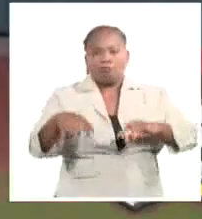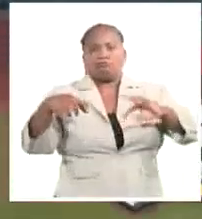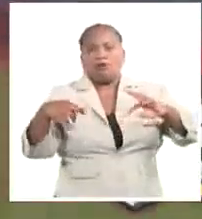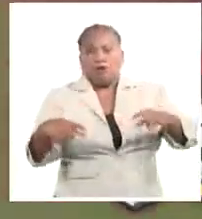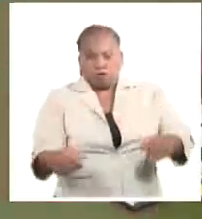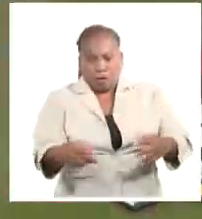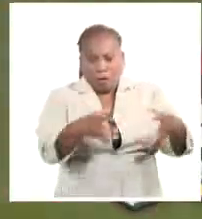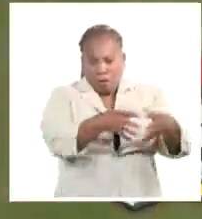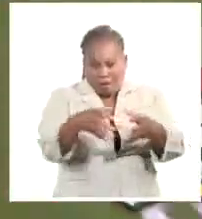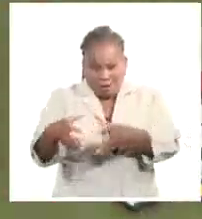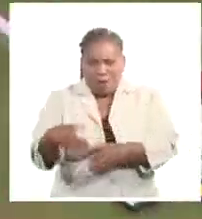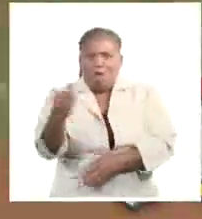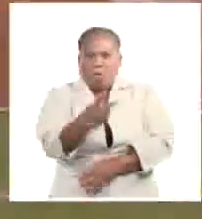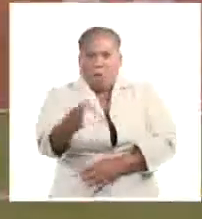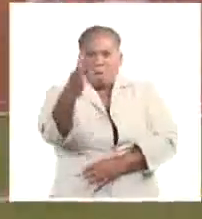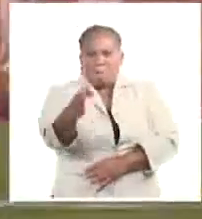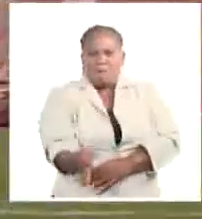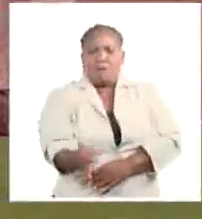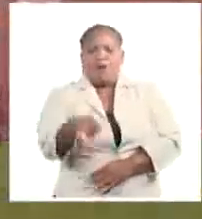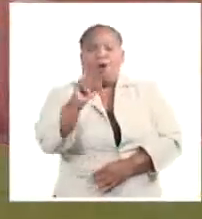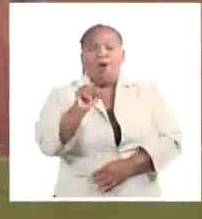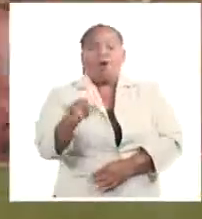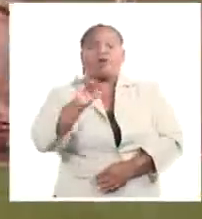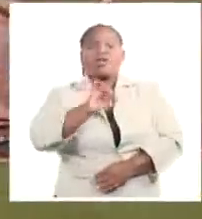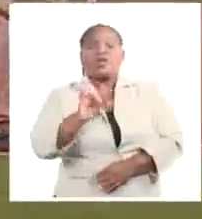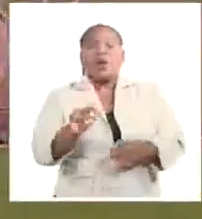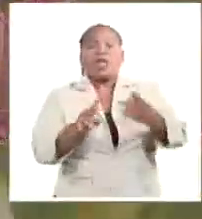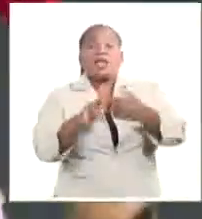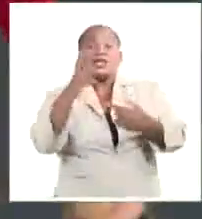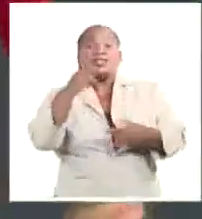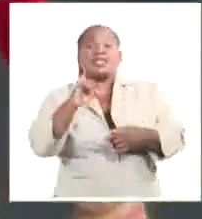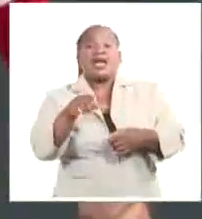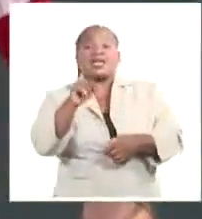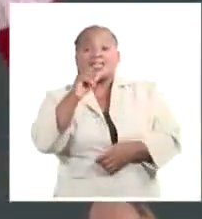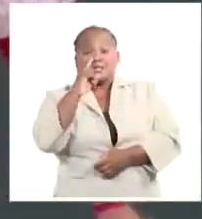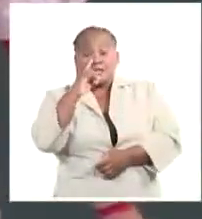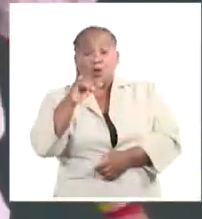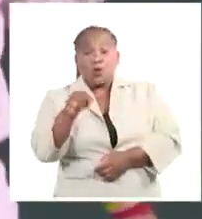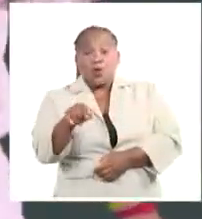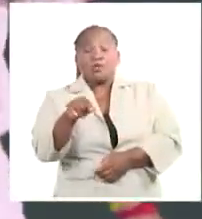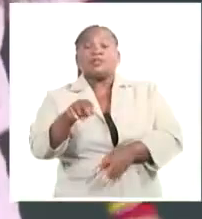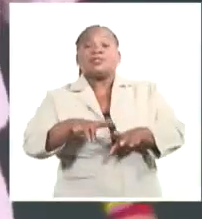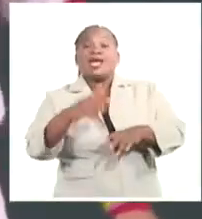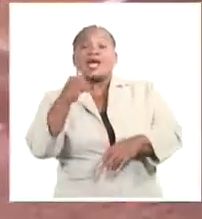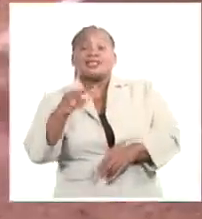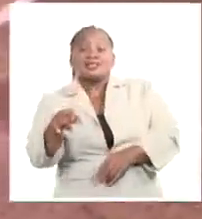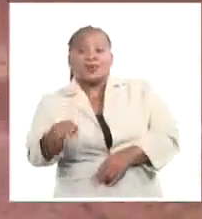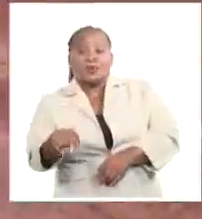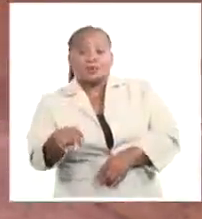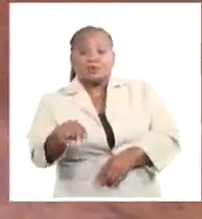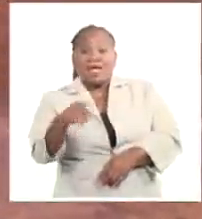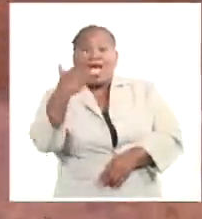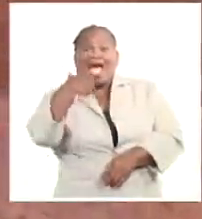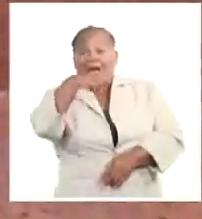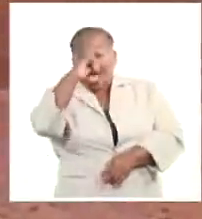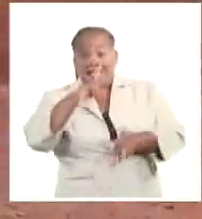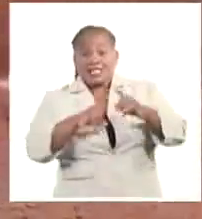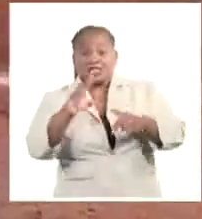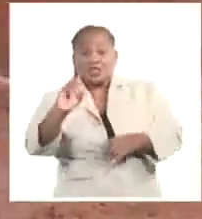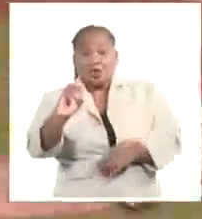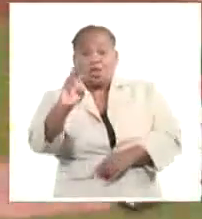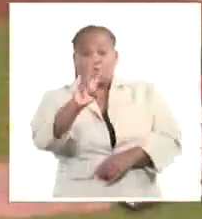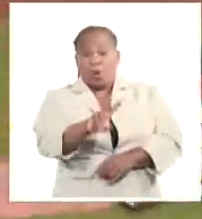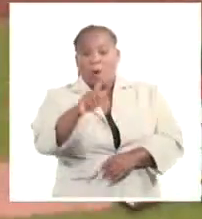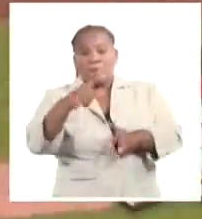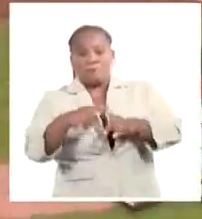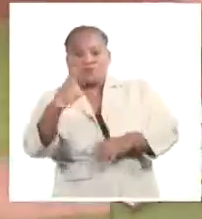el mismo escenario. También hoy jugarán Yankees de Nueva York y Astros de Houston, en serie que lideran Astros 2-0 en la Liga